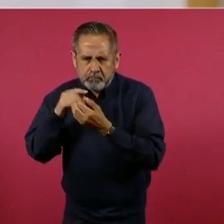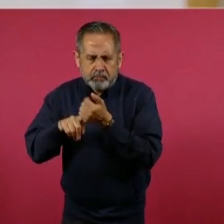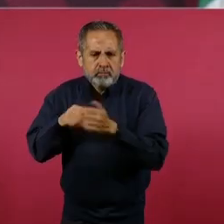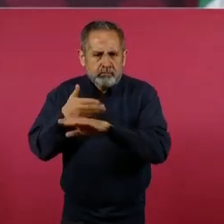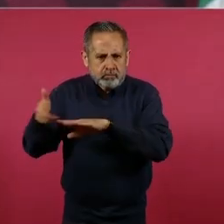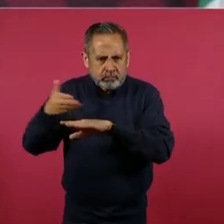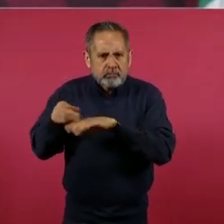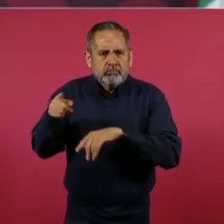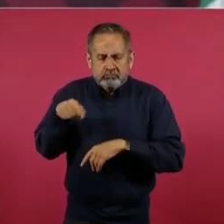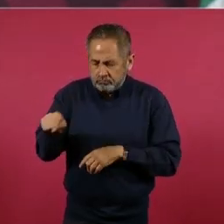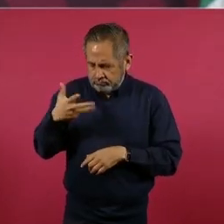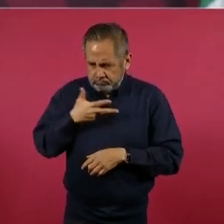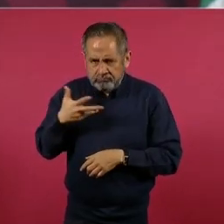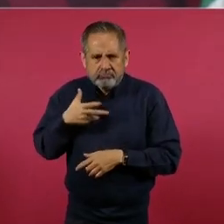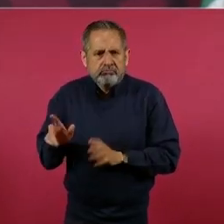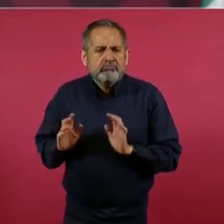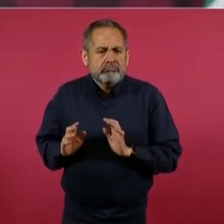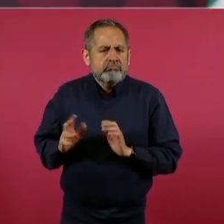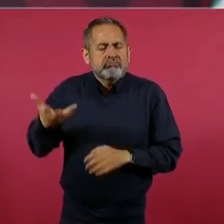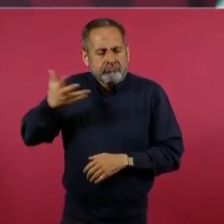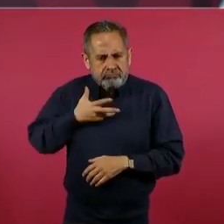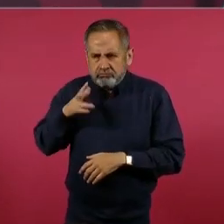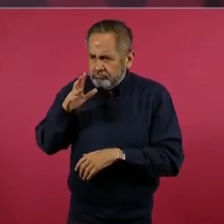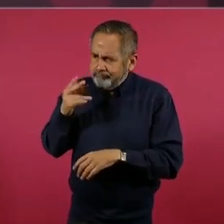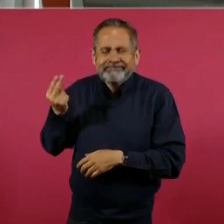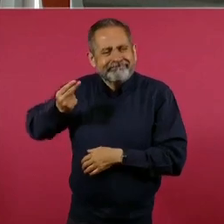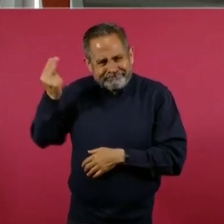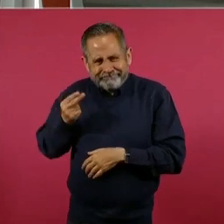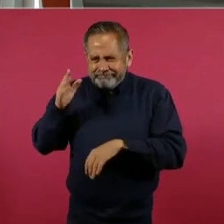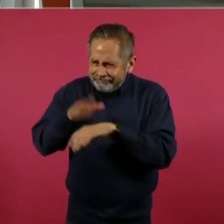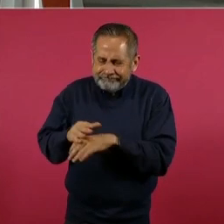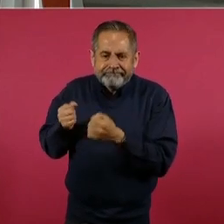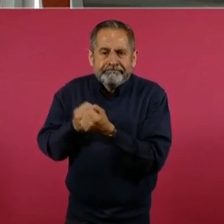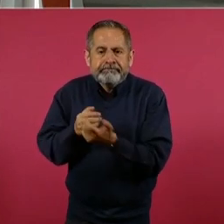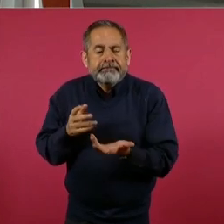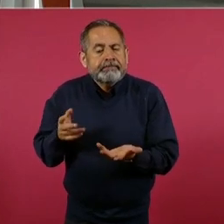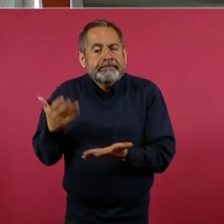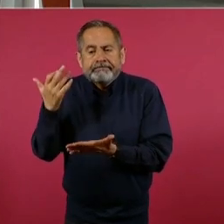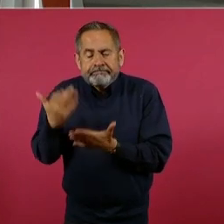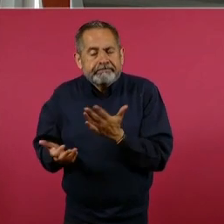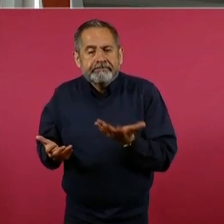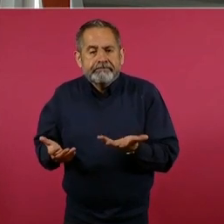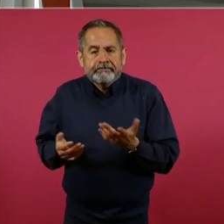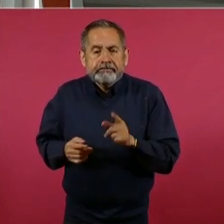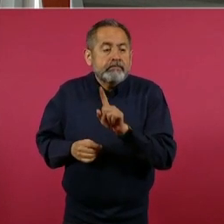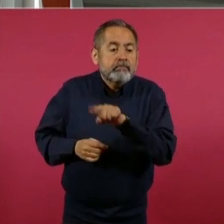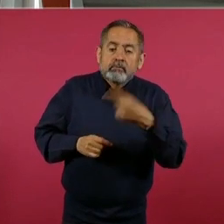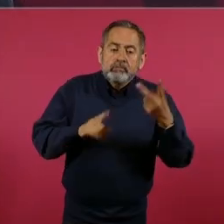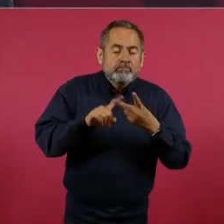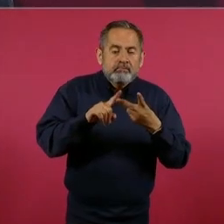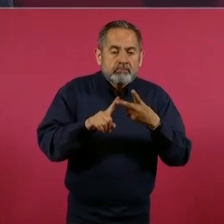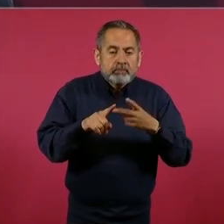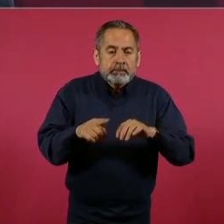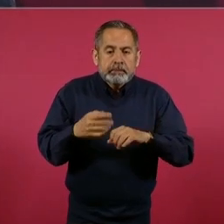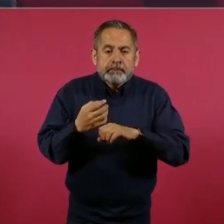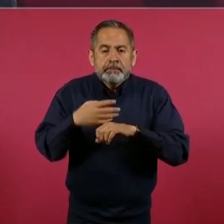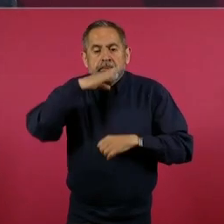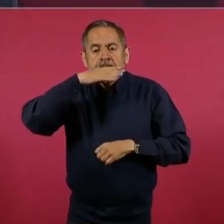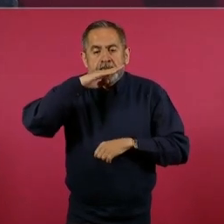Consumo humano. Para el consumo humano. Sí, señor. Pero no en el maíz